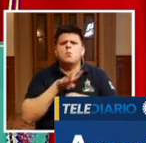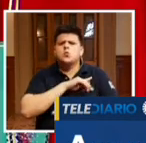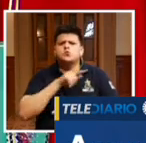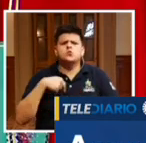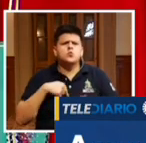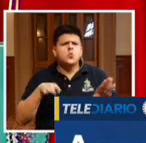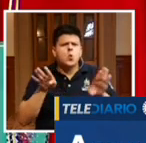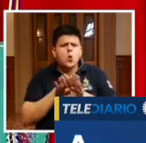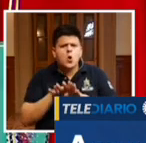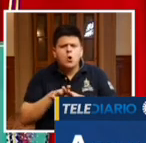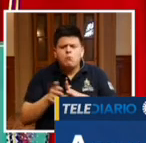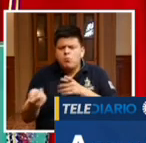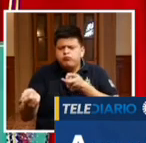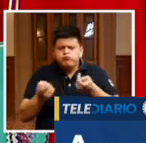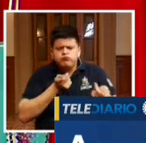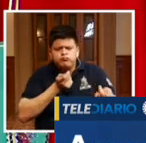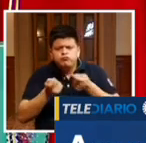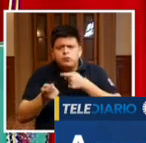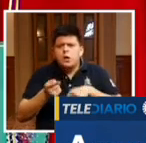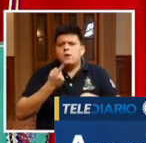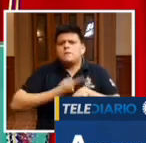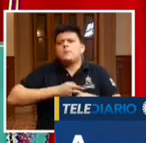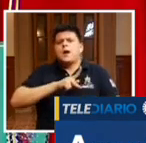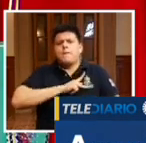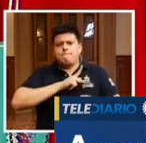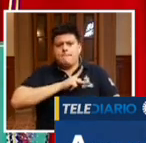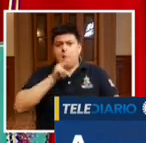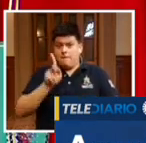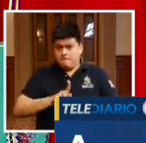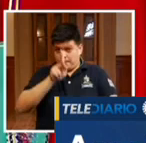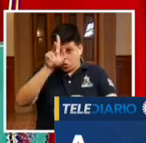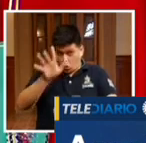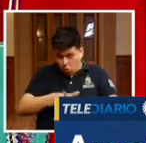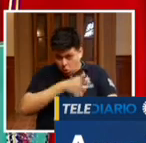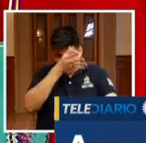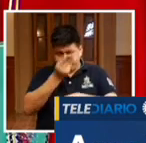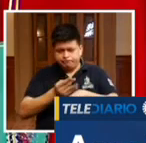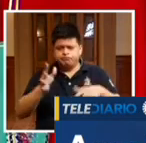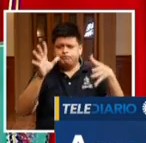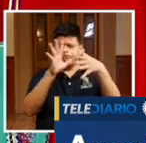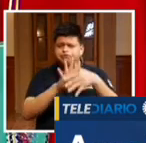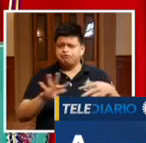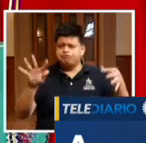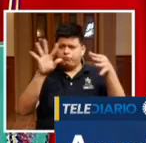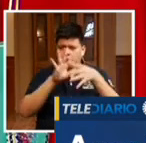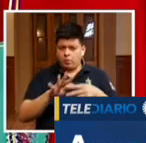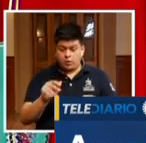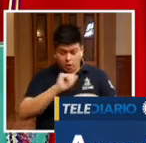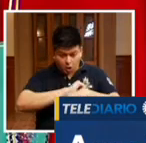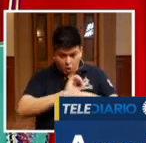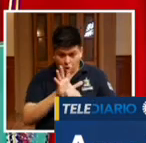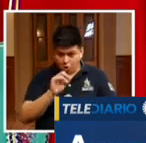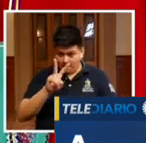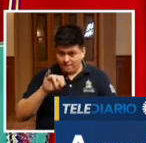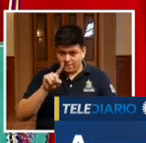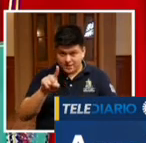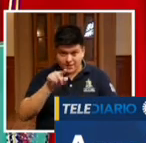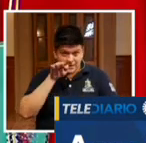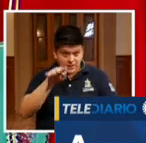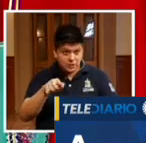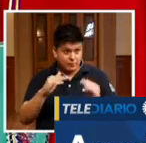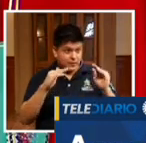manejar COVID-19. Sin embargo, yo les vuelvo a repetir, el manejo de COVID-19 en casa tiene que